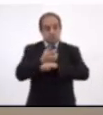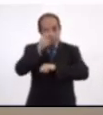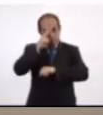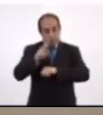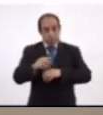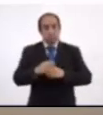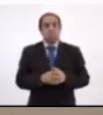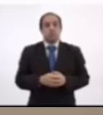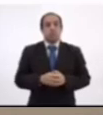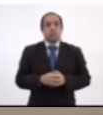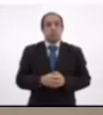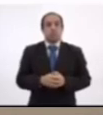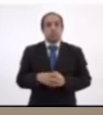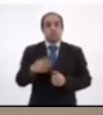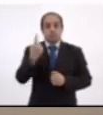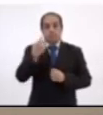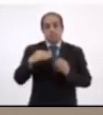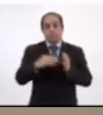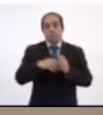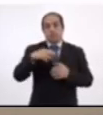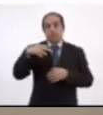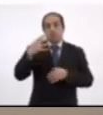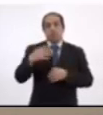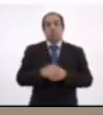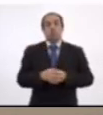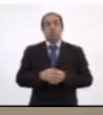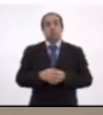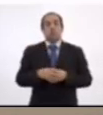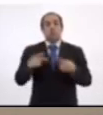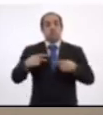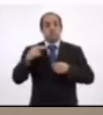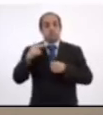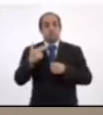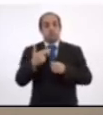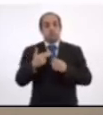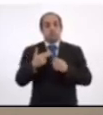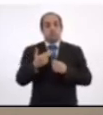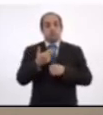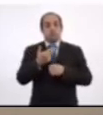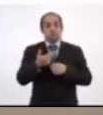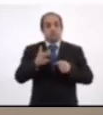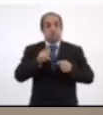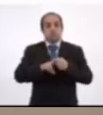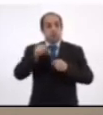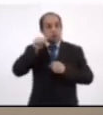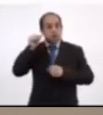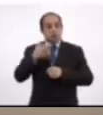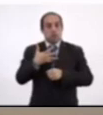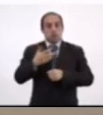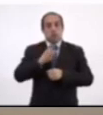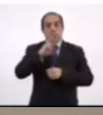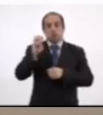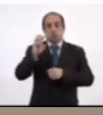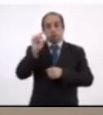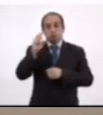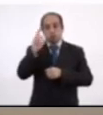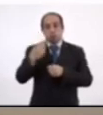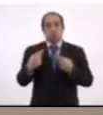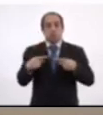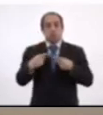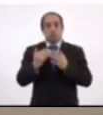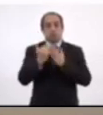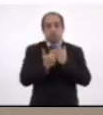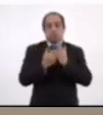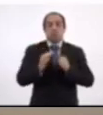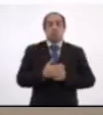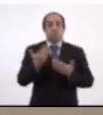del Valle de México, estamos en 1,014 hospitalizados al día de ayer. Esto es una reducción de 231 con respecto a la semana pasada,